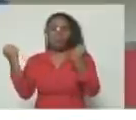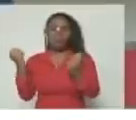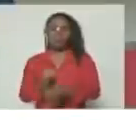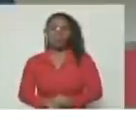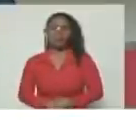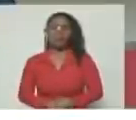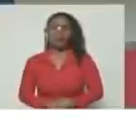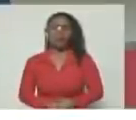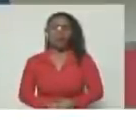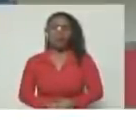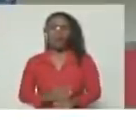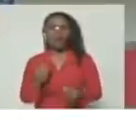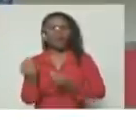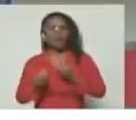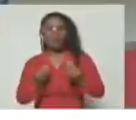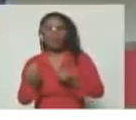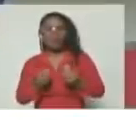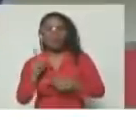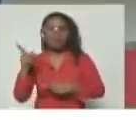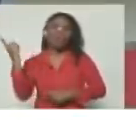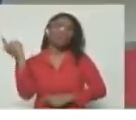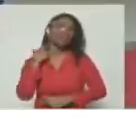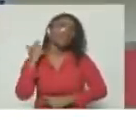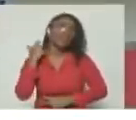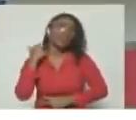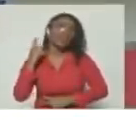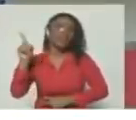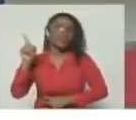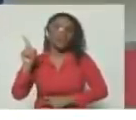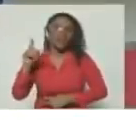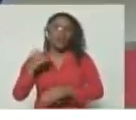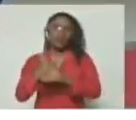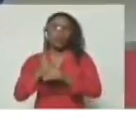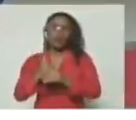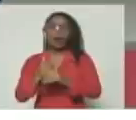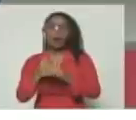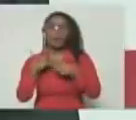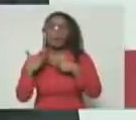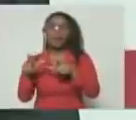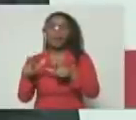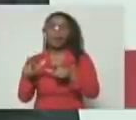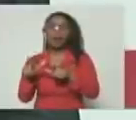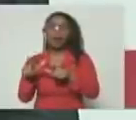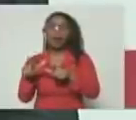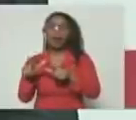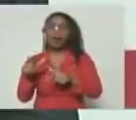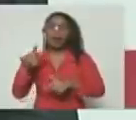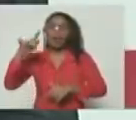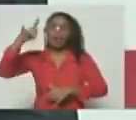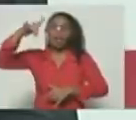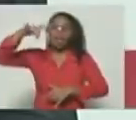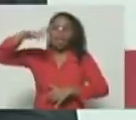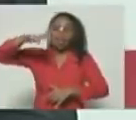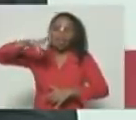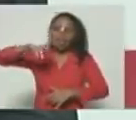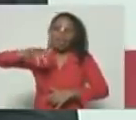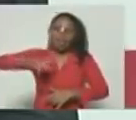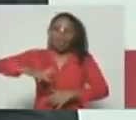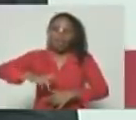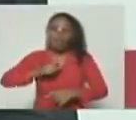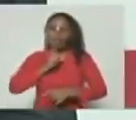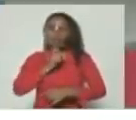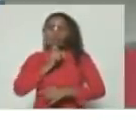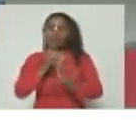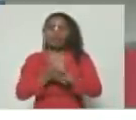como aquella vieja serie de Misión Imposible. Se autodestruyó en 5 años